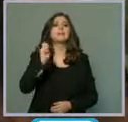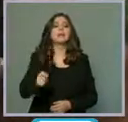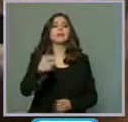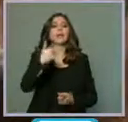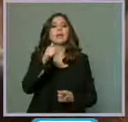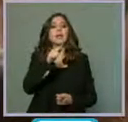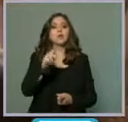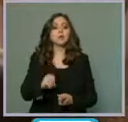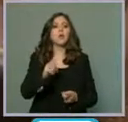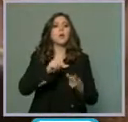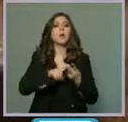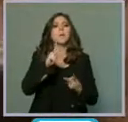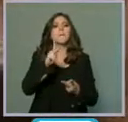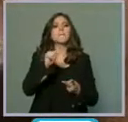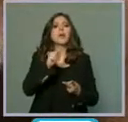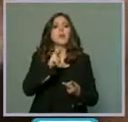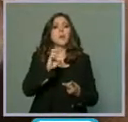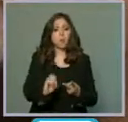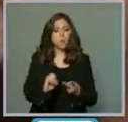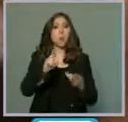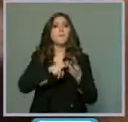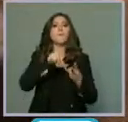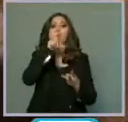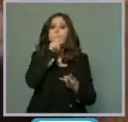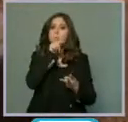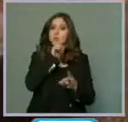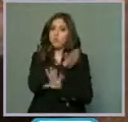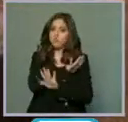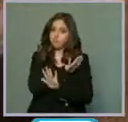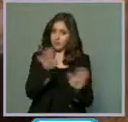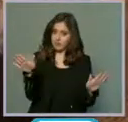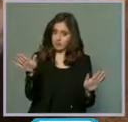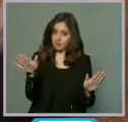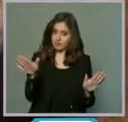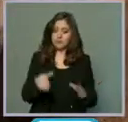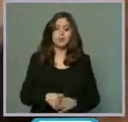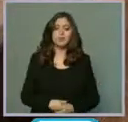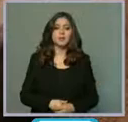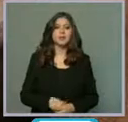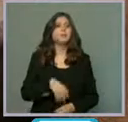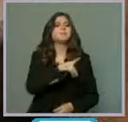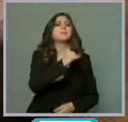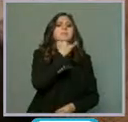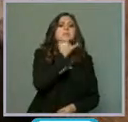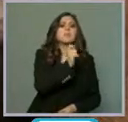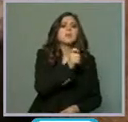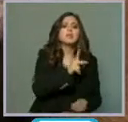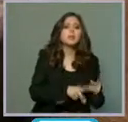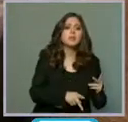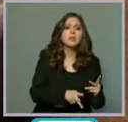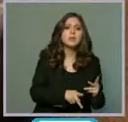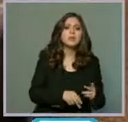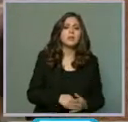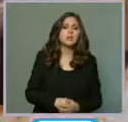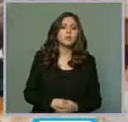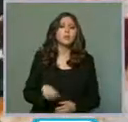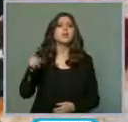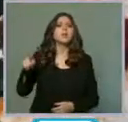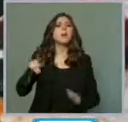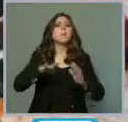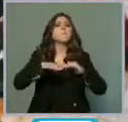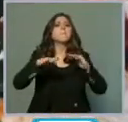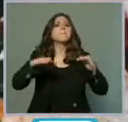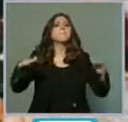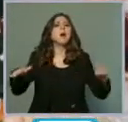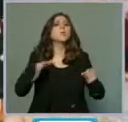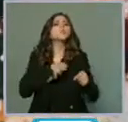comen pavo y comen pollo, específicamente. En el caso, sí, perdón. Y los animales, bueno, ¿y el mar? Bueno,